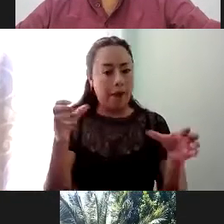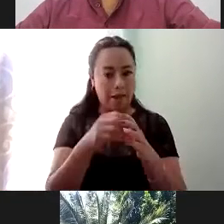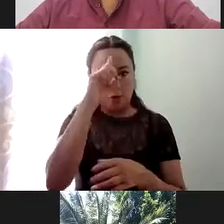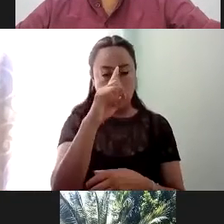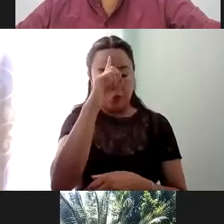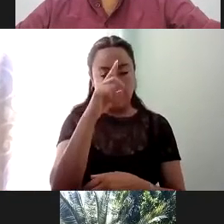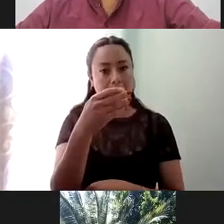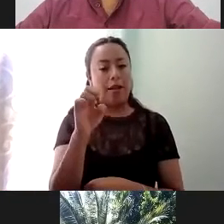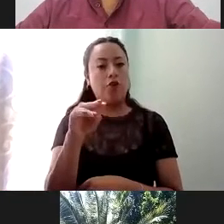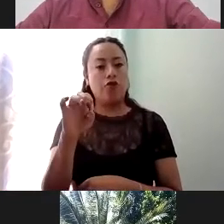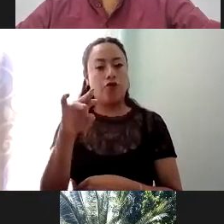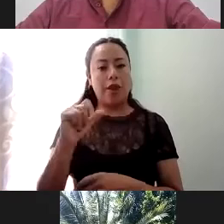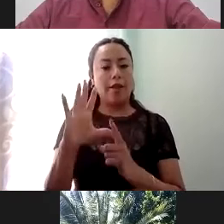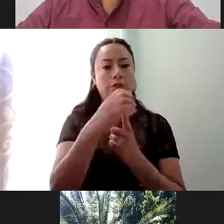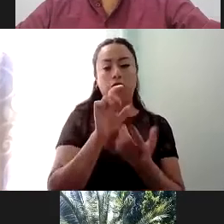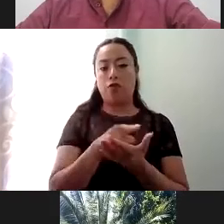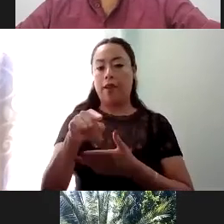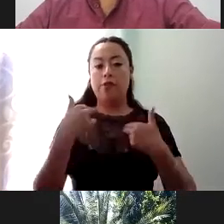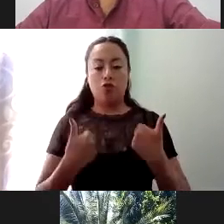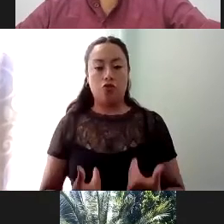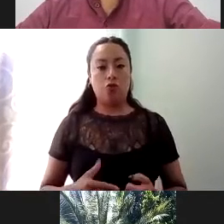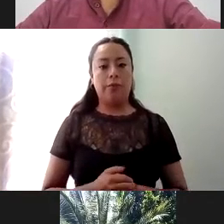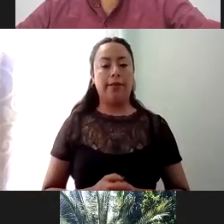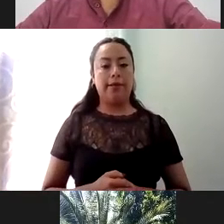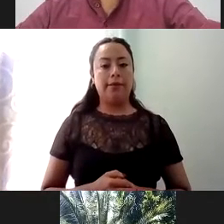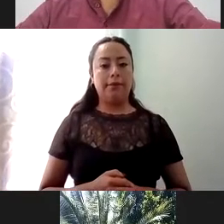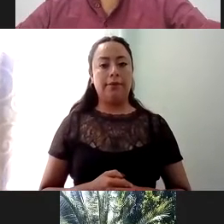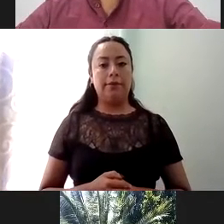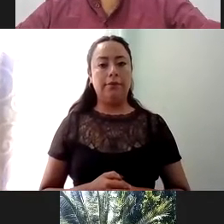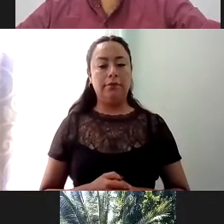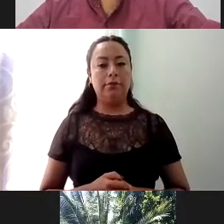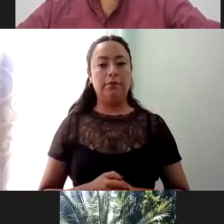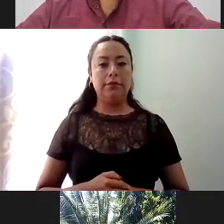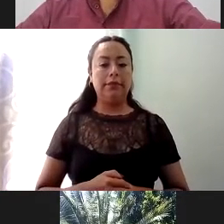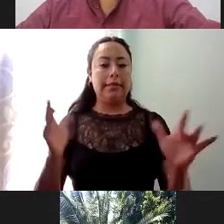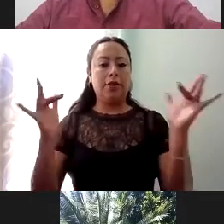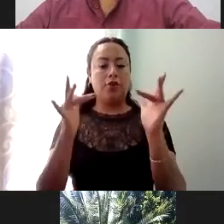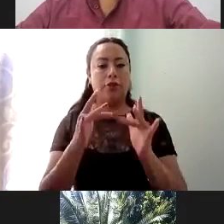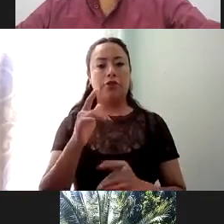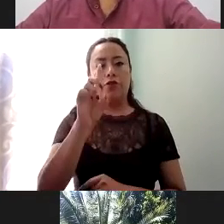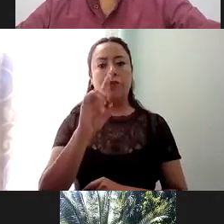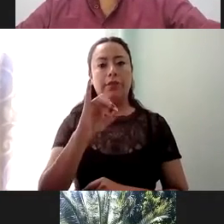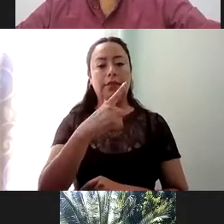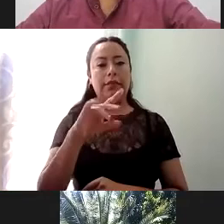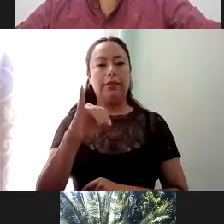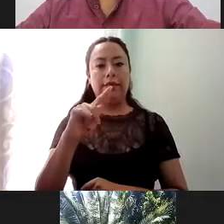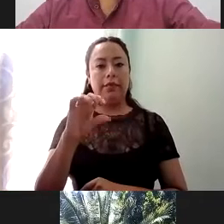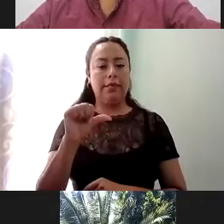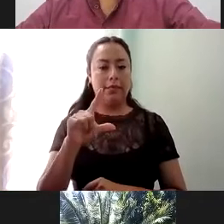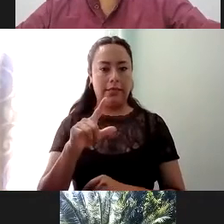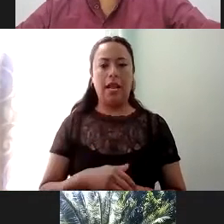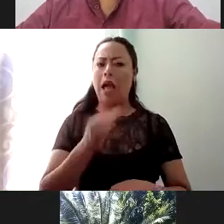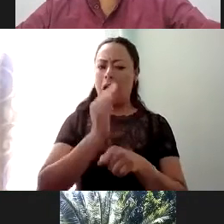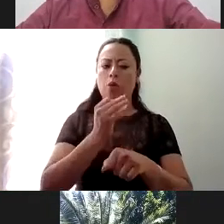Derechos Humanos, pues será la desconexión digital. Ahora, en los tiempos de la pandemia, hemos